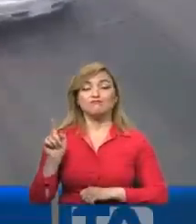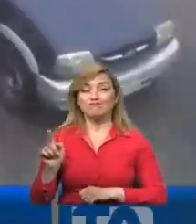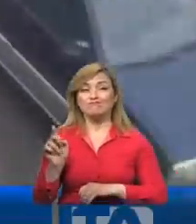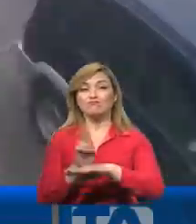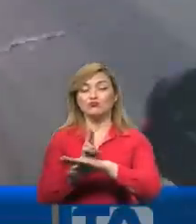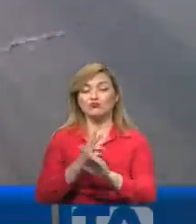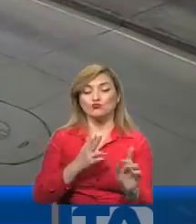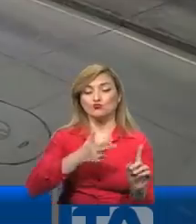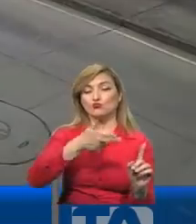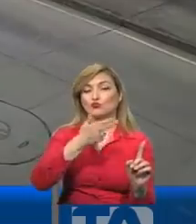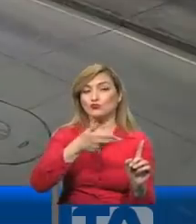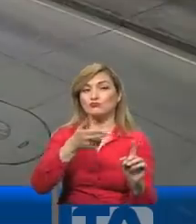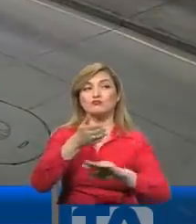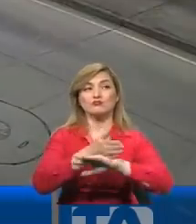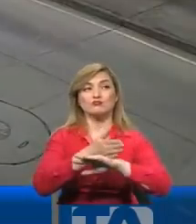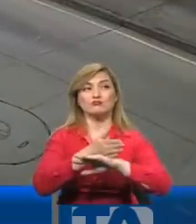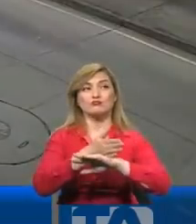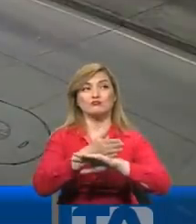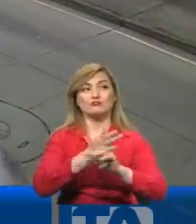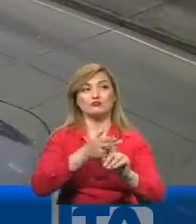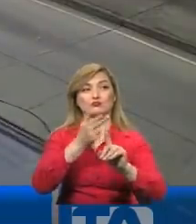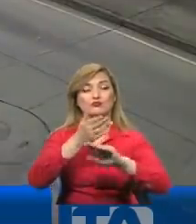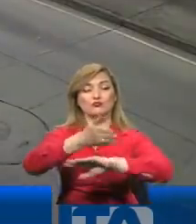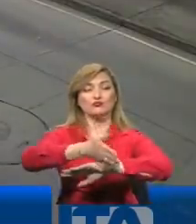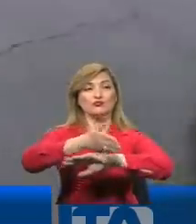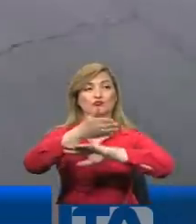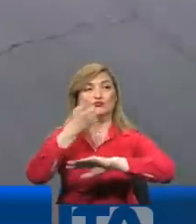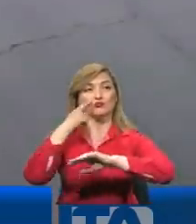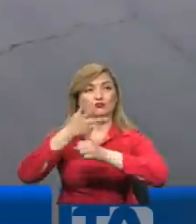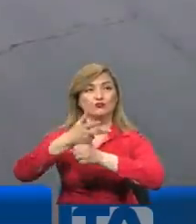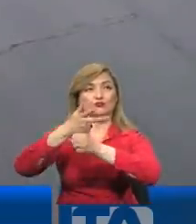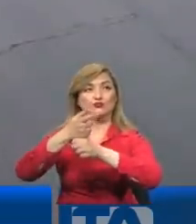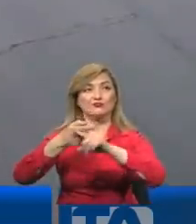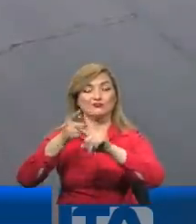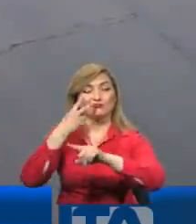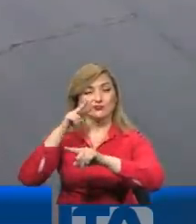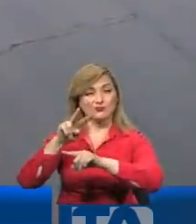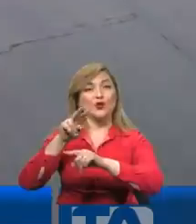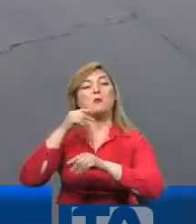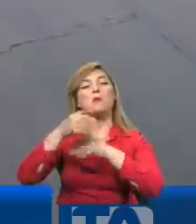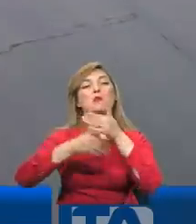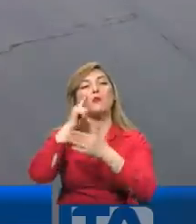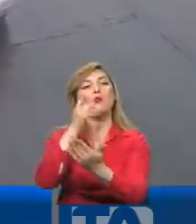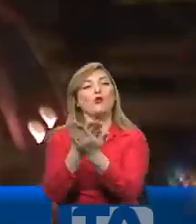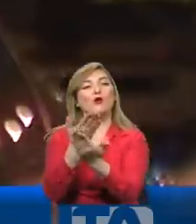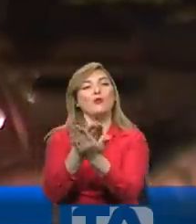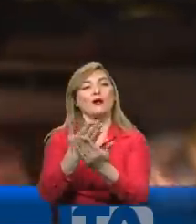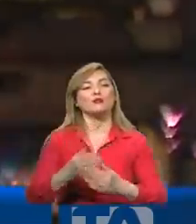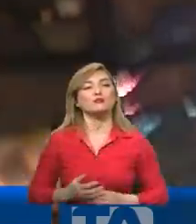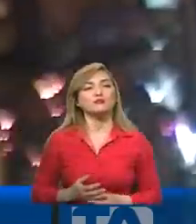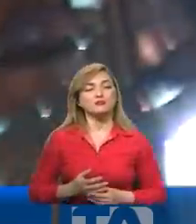usó para el ataque criminal antes y después del hecho. Así aparece en varios videos que ahora forman parte del proceso legal en su